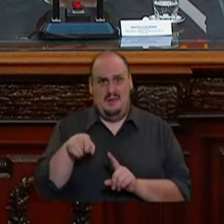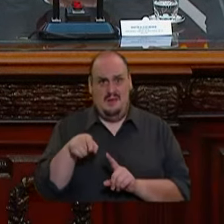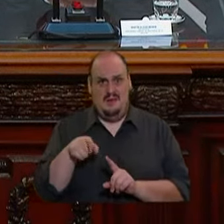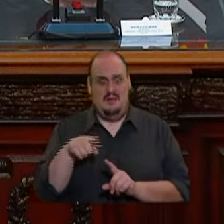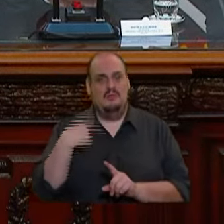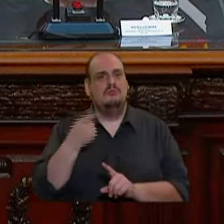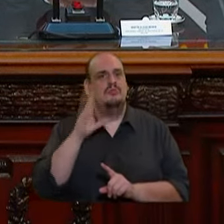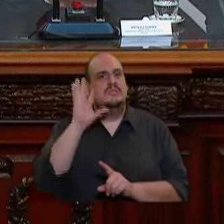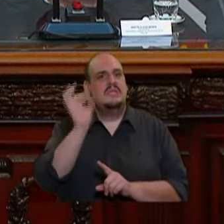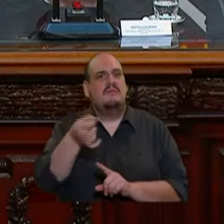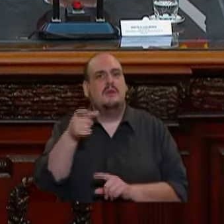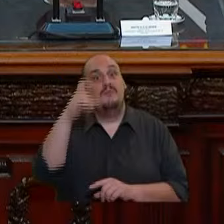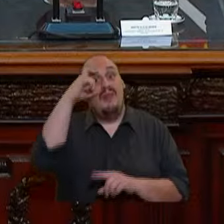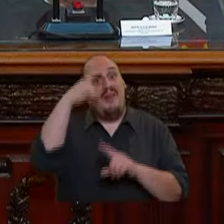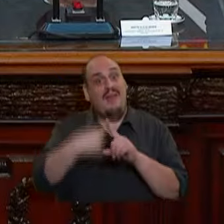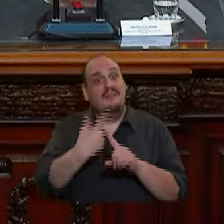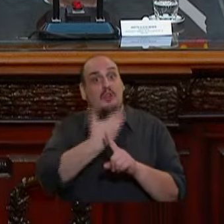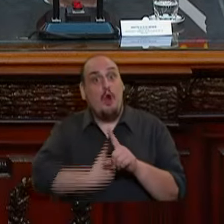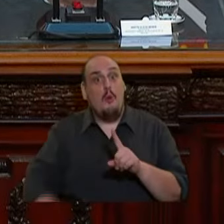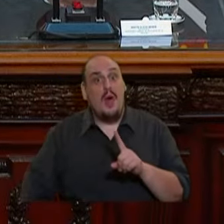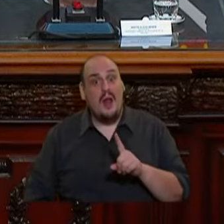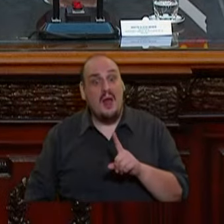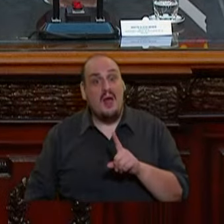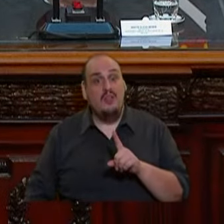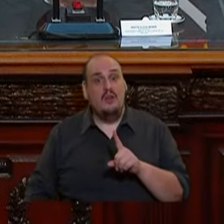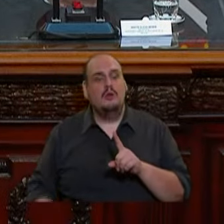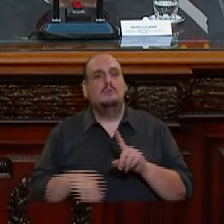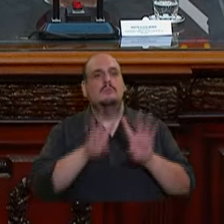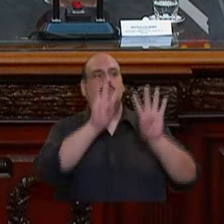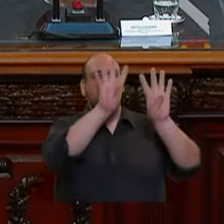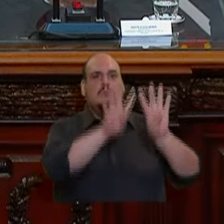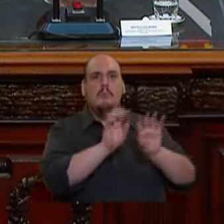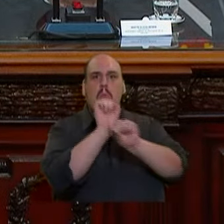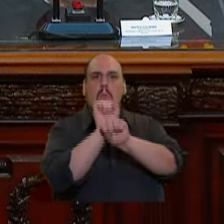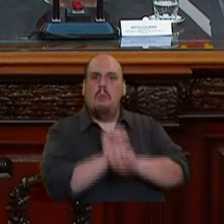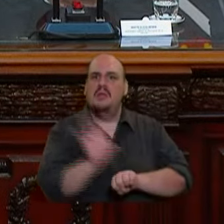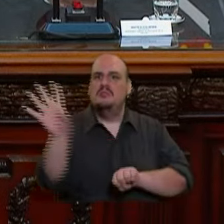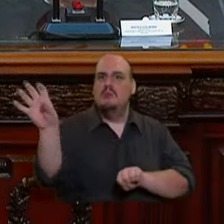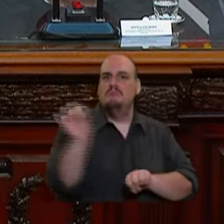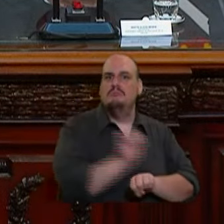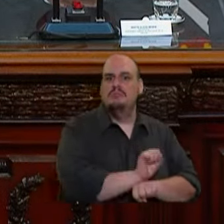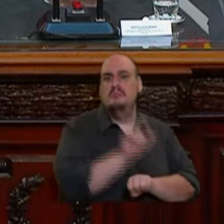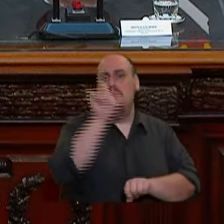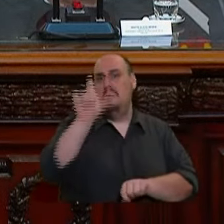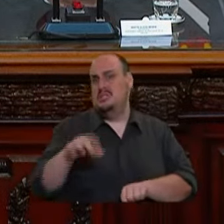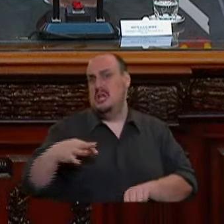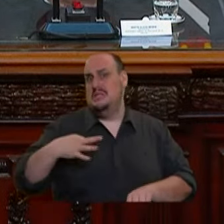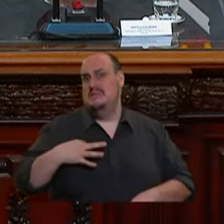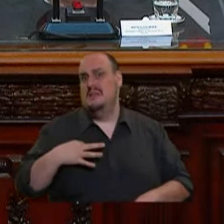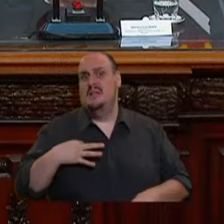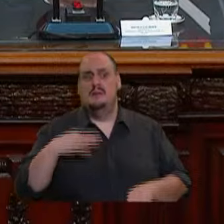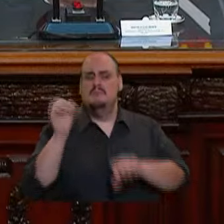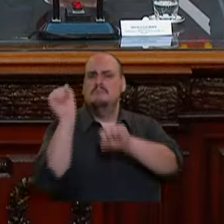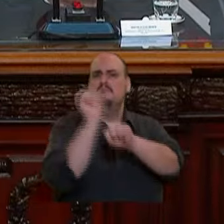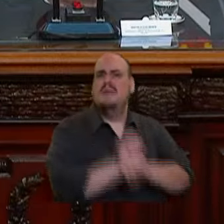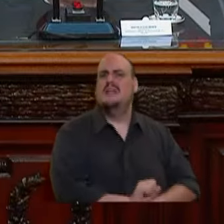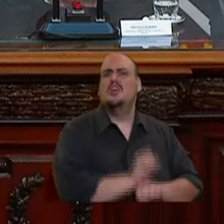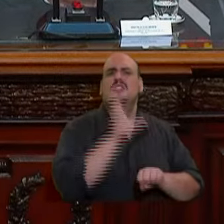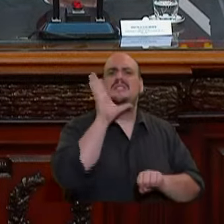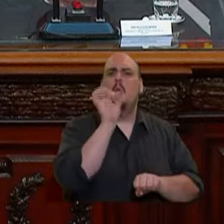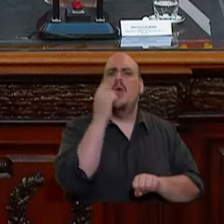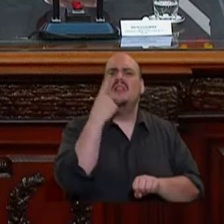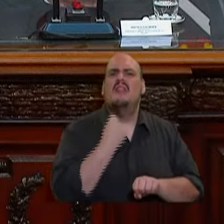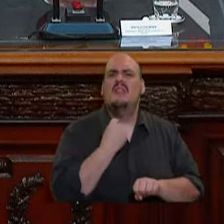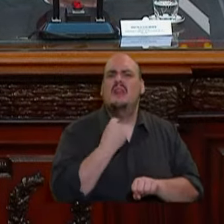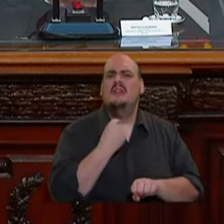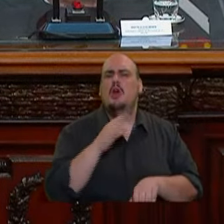nos enteramos de que un ex gobernador metió tras las rejas, sin debido proceso, a un ciudadano por 50 días, meramente por